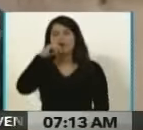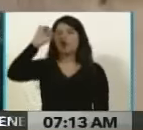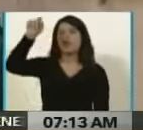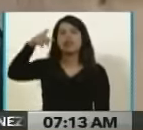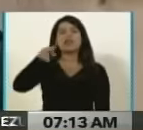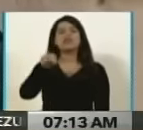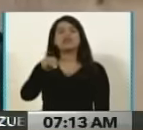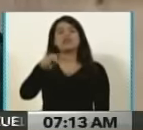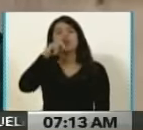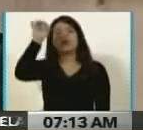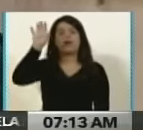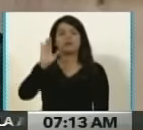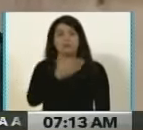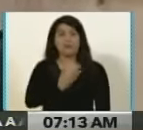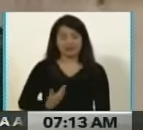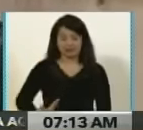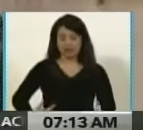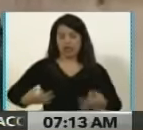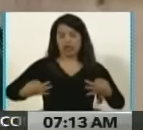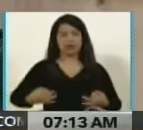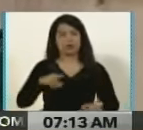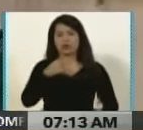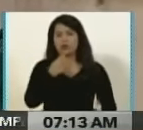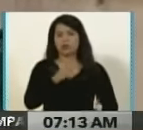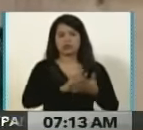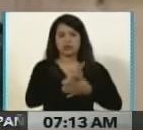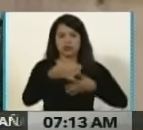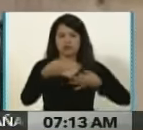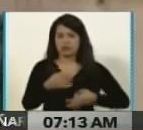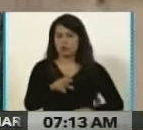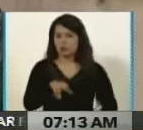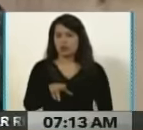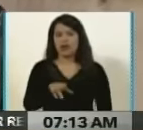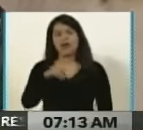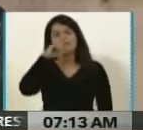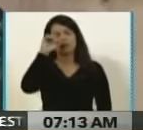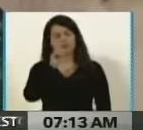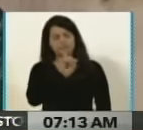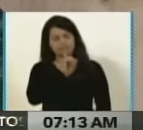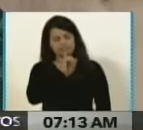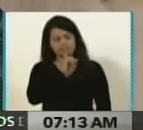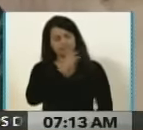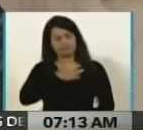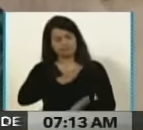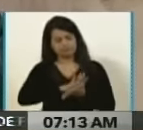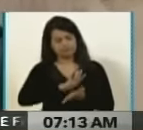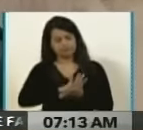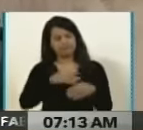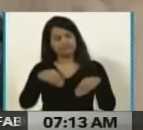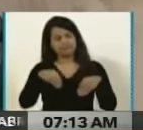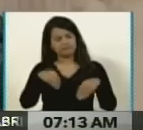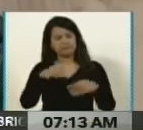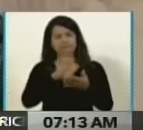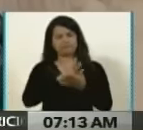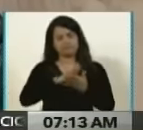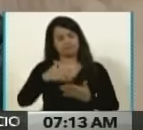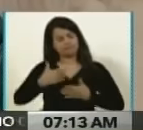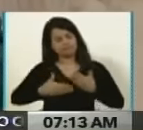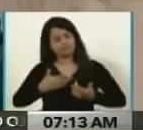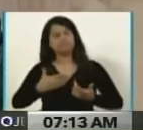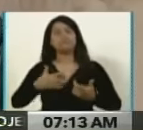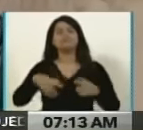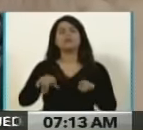Maduro se quedó quieto, ¿no? No reaccionó y cerró eso en paz. Luego buscaron cualquier excusa